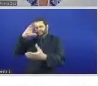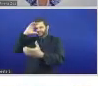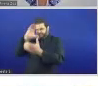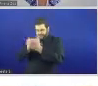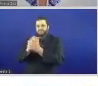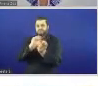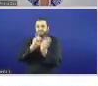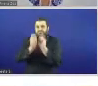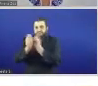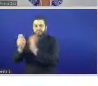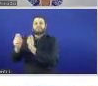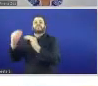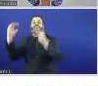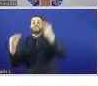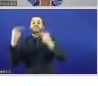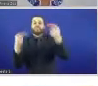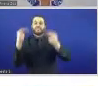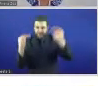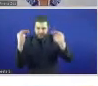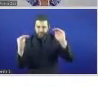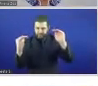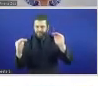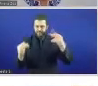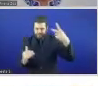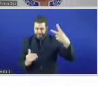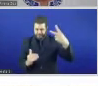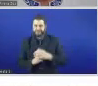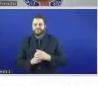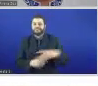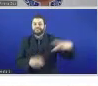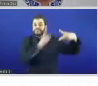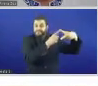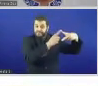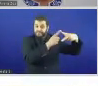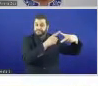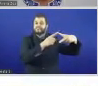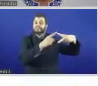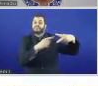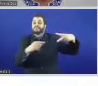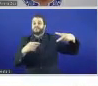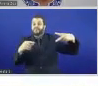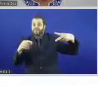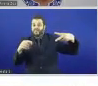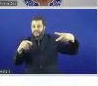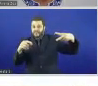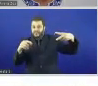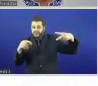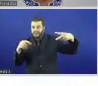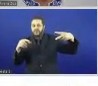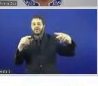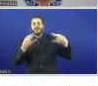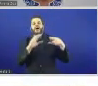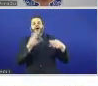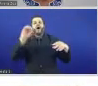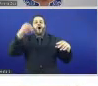primer nivel es desde la filantropía, desde los gobiernos y desde las fundaciones,